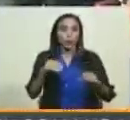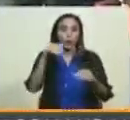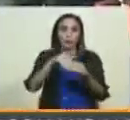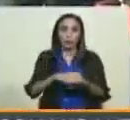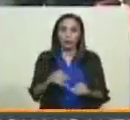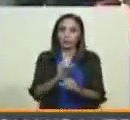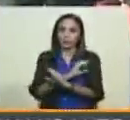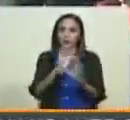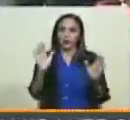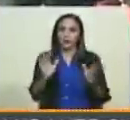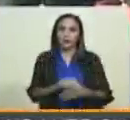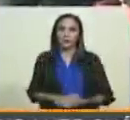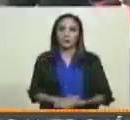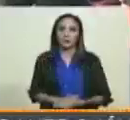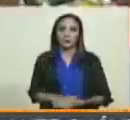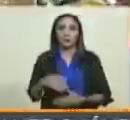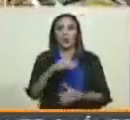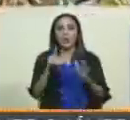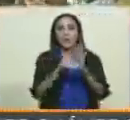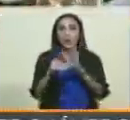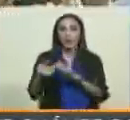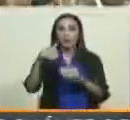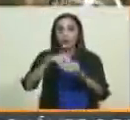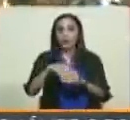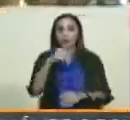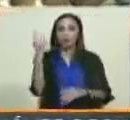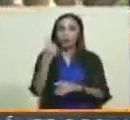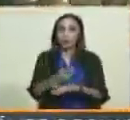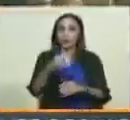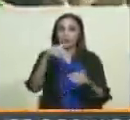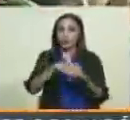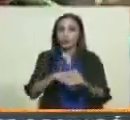votación a ejercer su derecho y su deber.